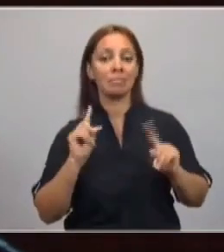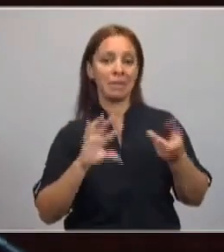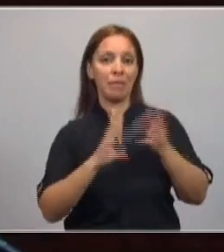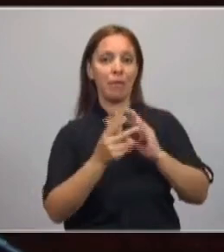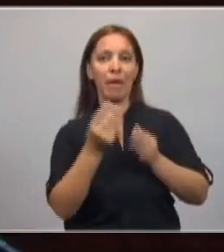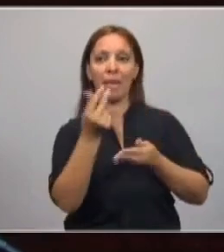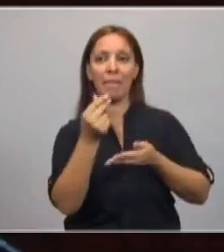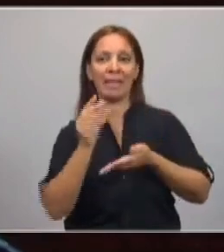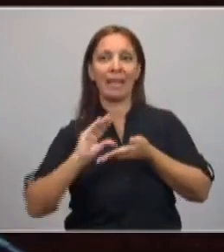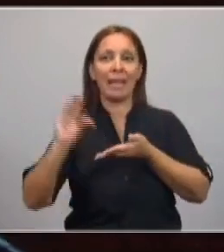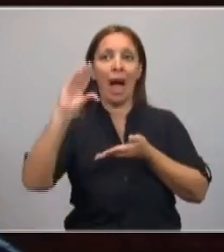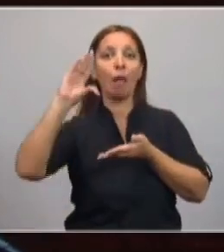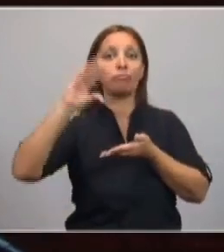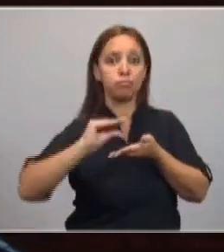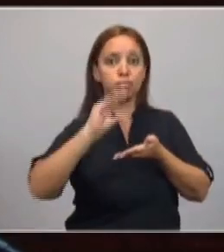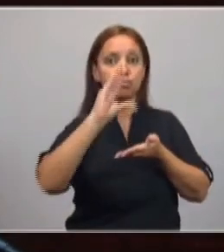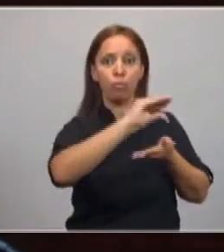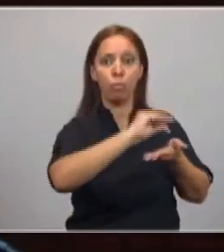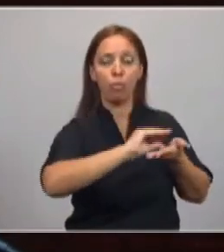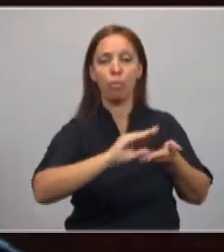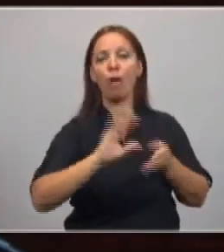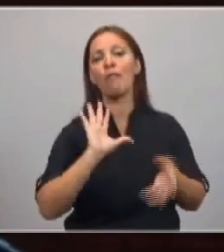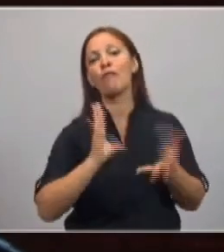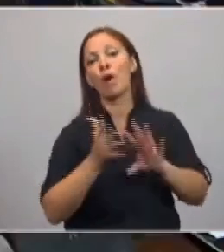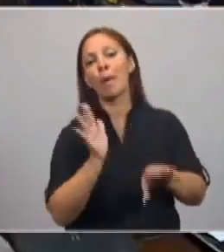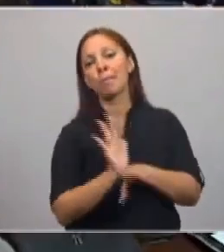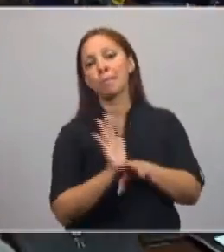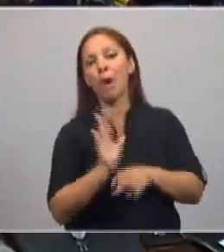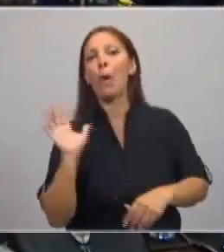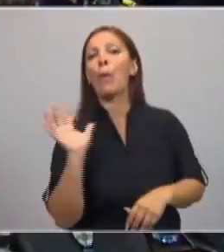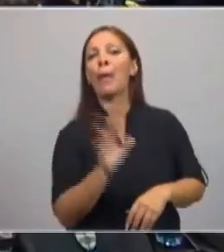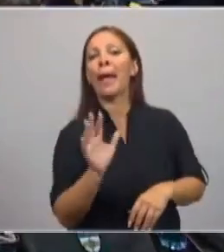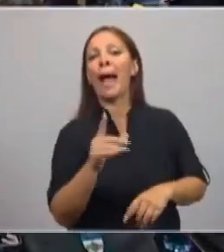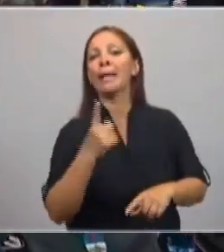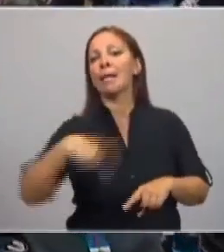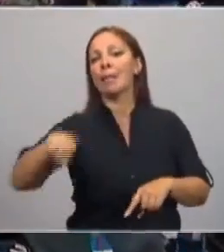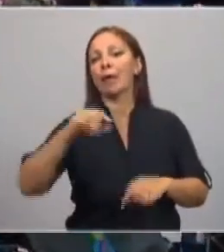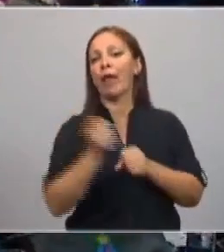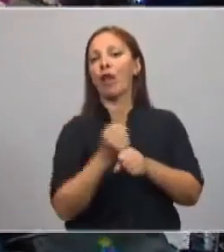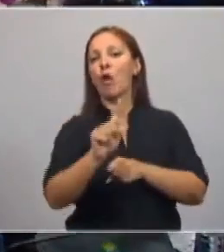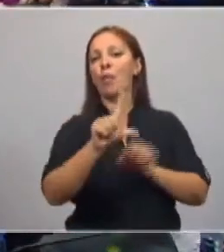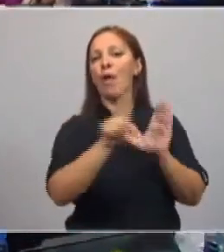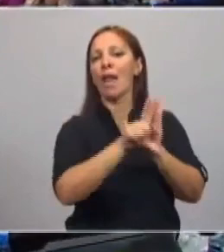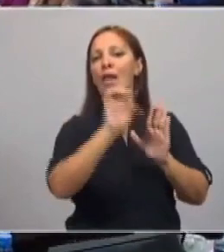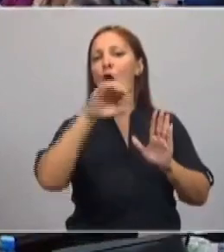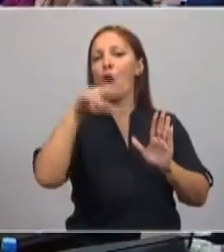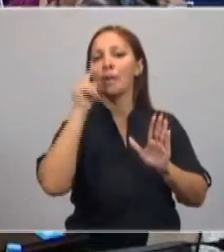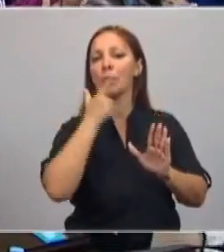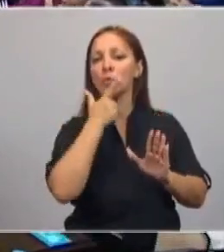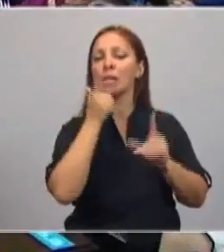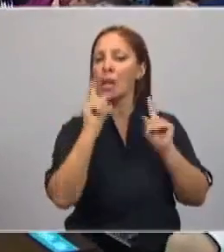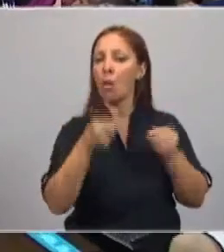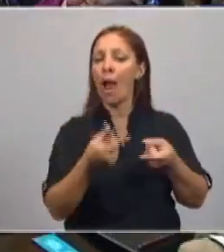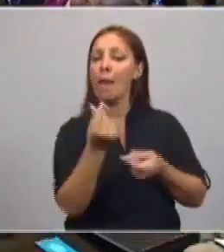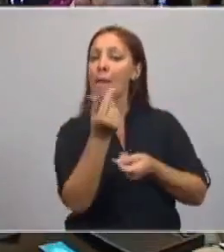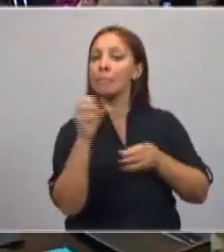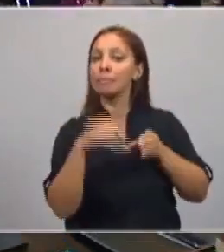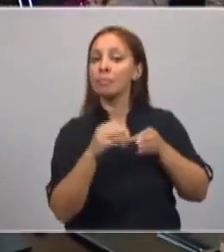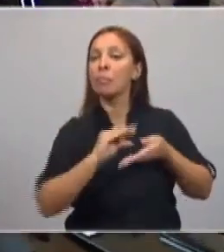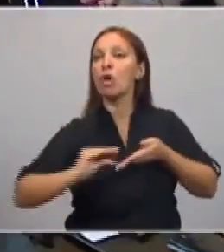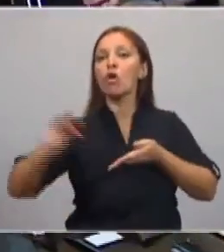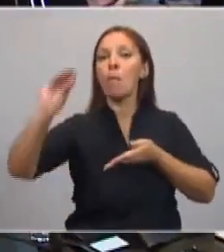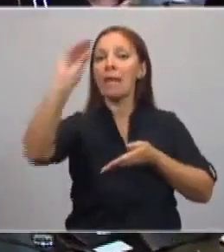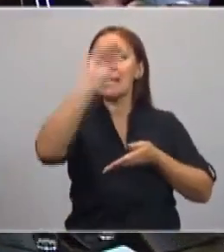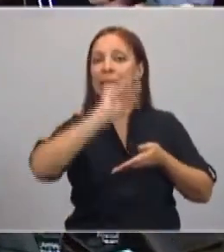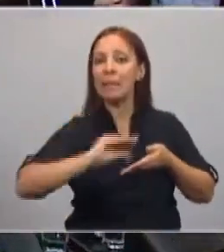el gobierno en venganza por la caída de la ley ómnibus, la coparticipación se redujo en un